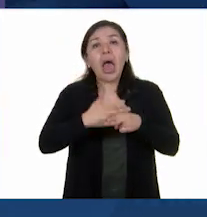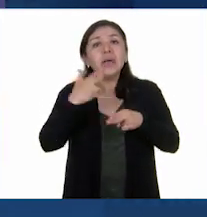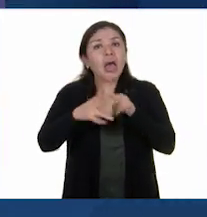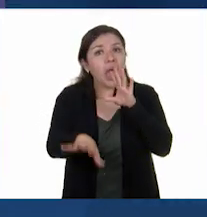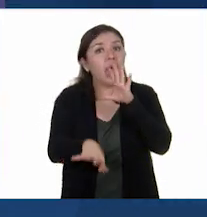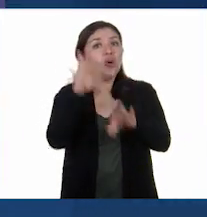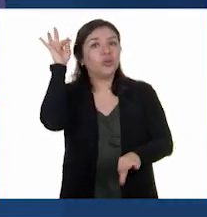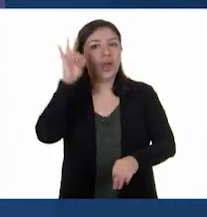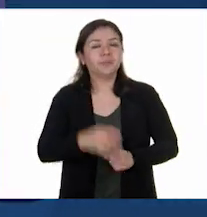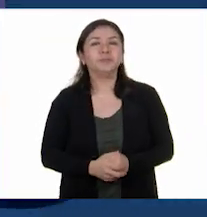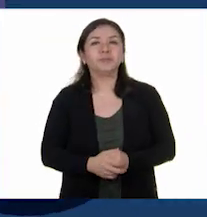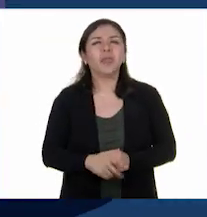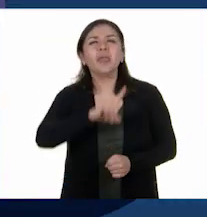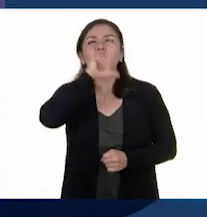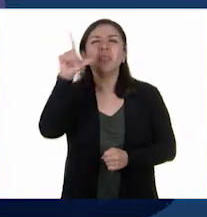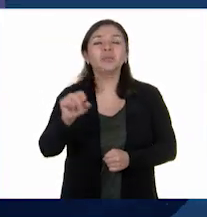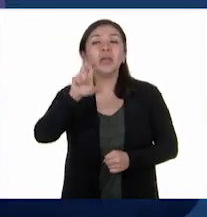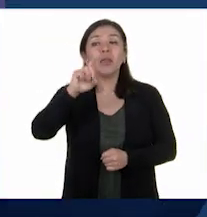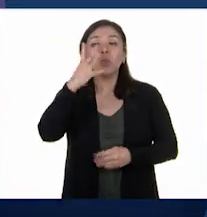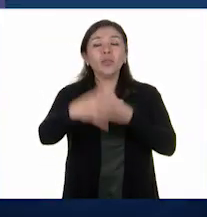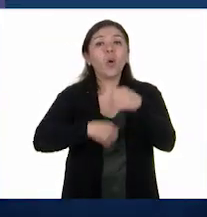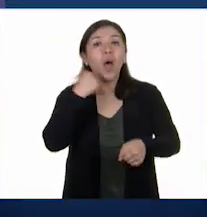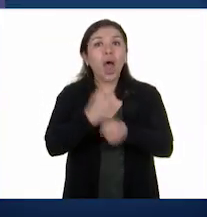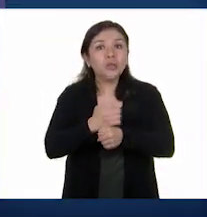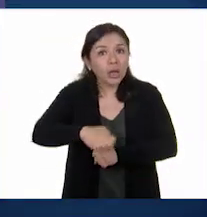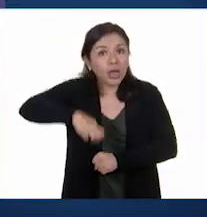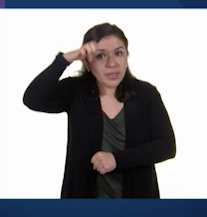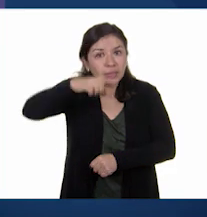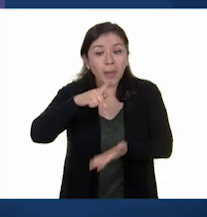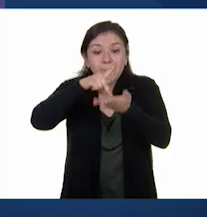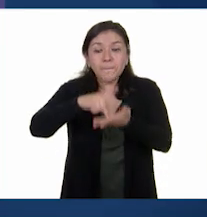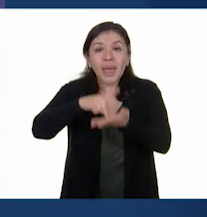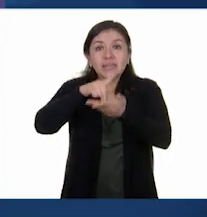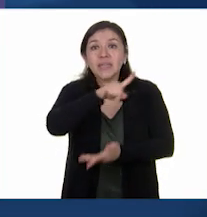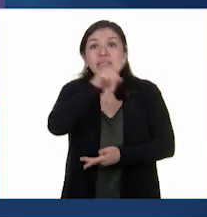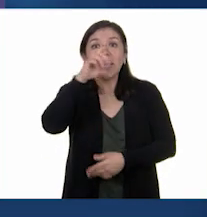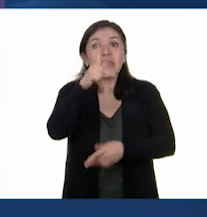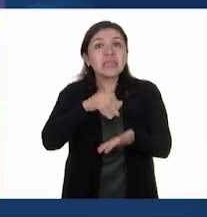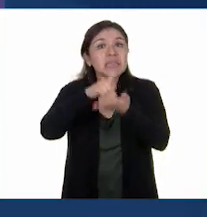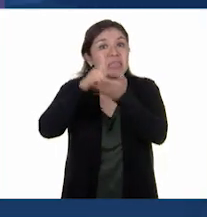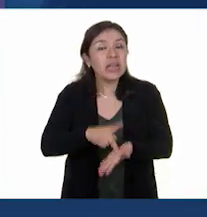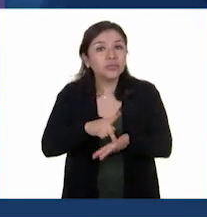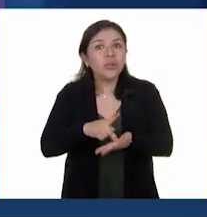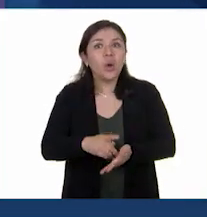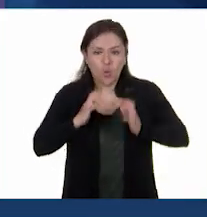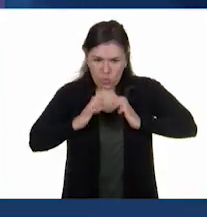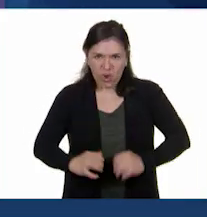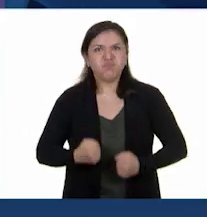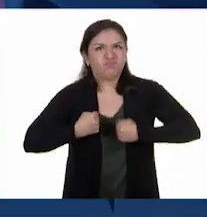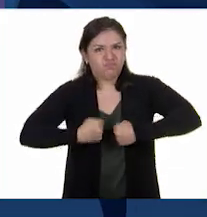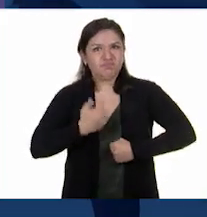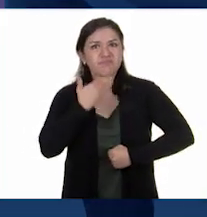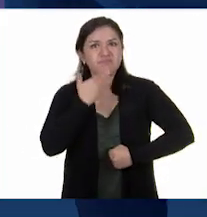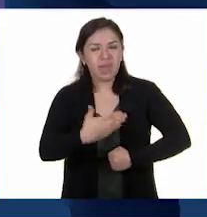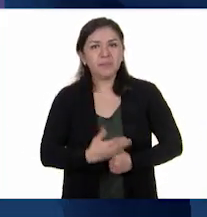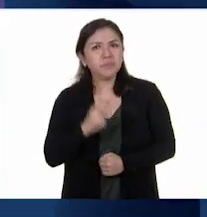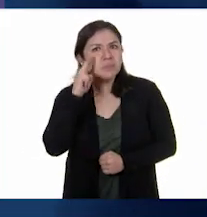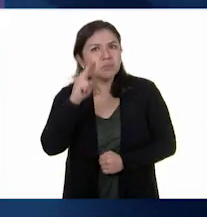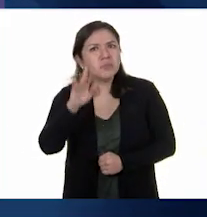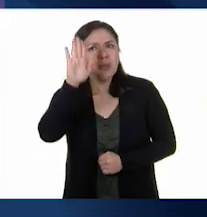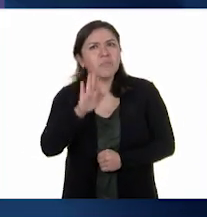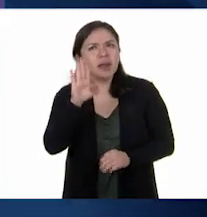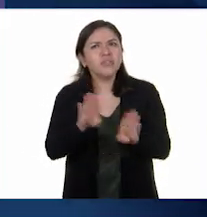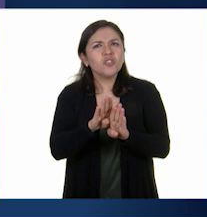encontrarlo. 34 años de edad, 100 kilos de peso, cuerpo musculoso como una estatua. Su mirada parece desnudar